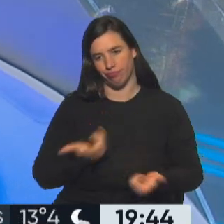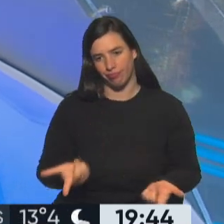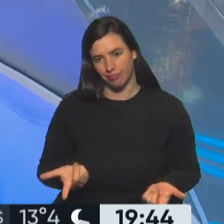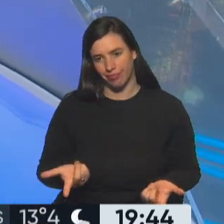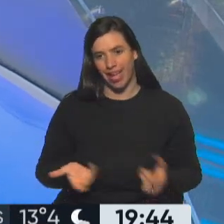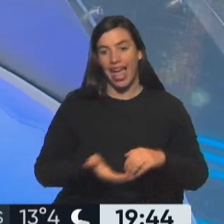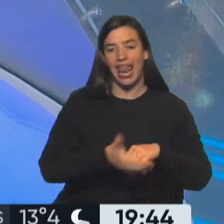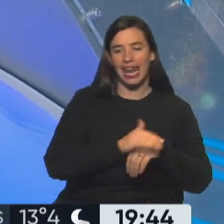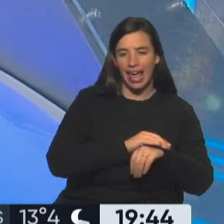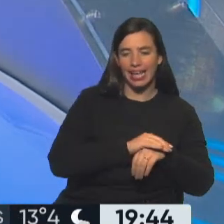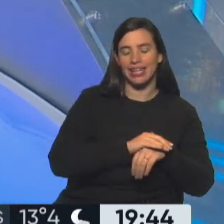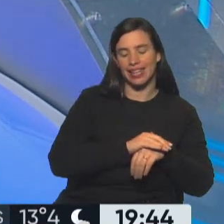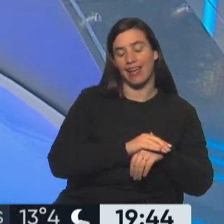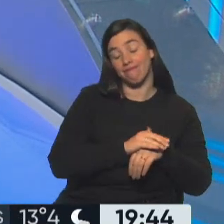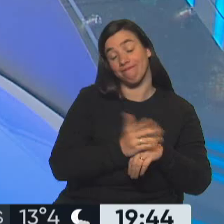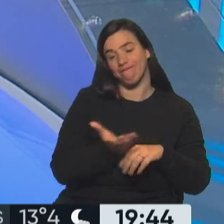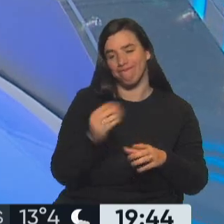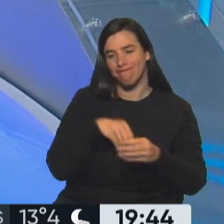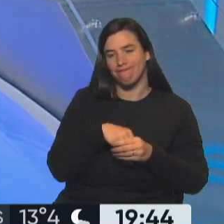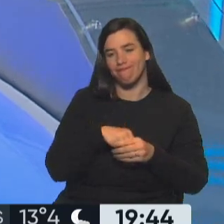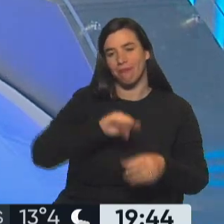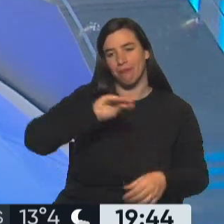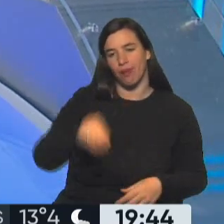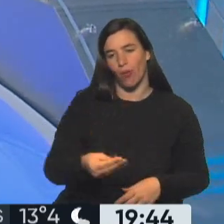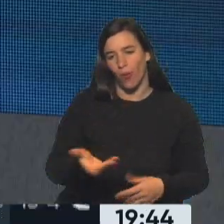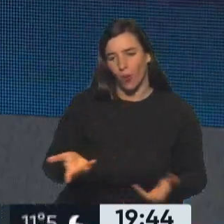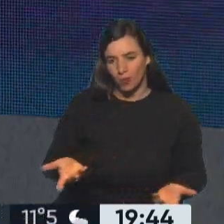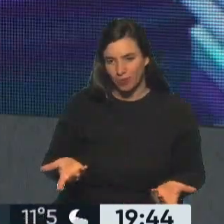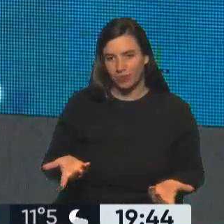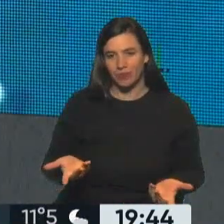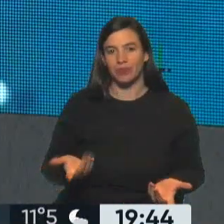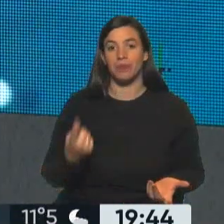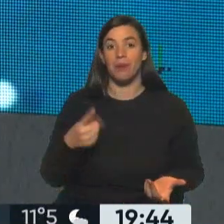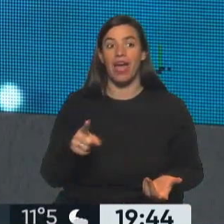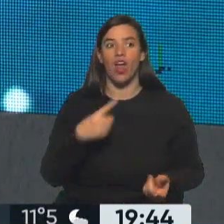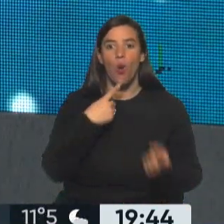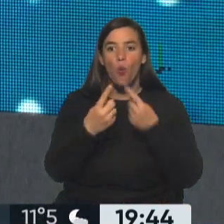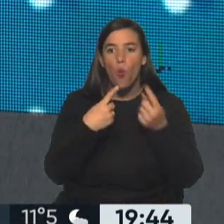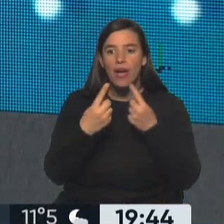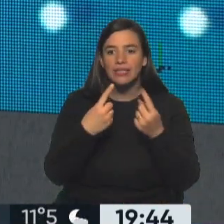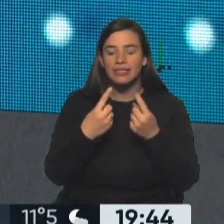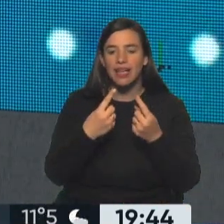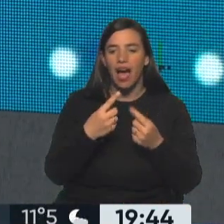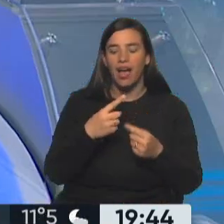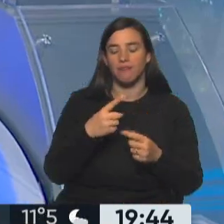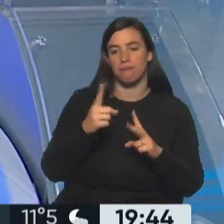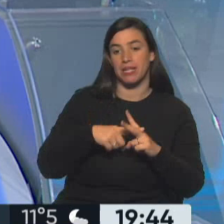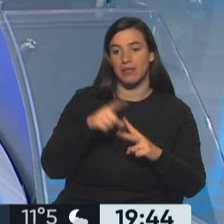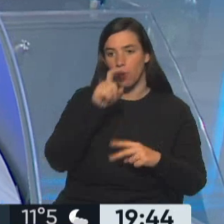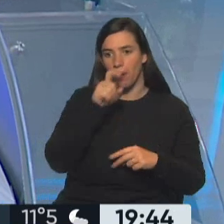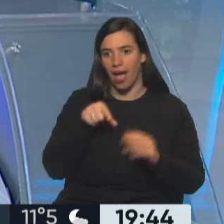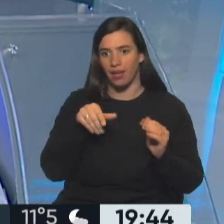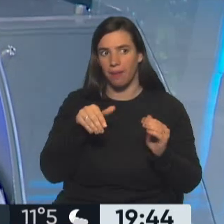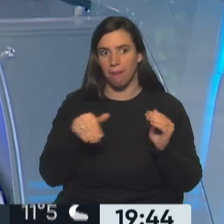una derrota. Sí, pero bueno, las encuestas todas de intención de voto le medían más a Jorge Macri que a Quirós. Igual yo esperaría un